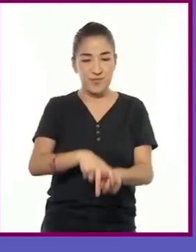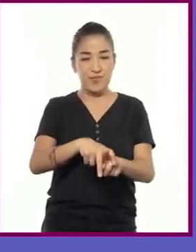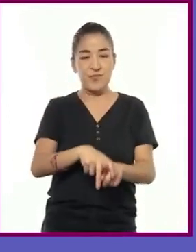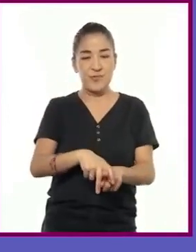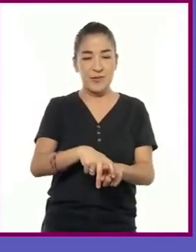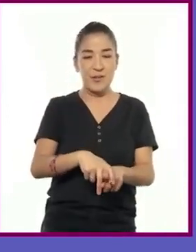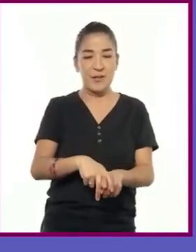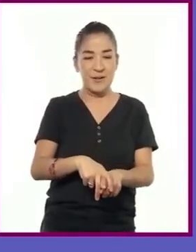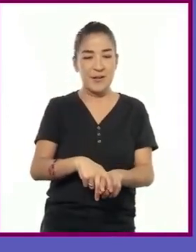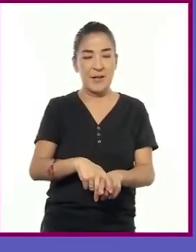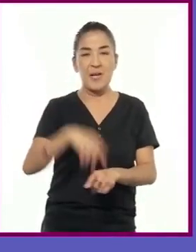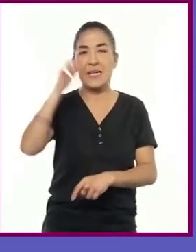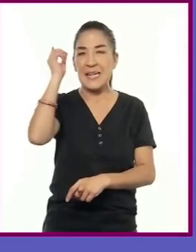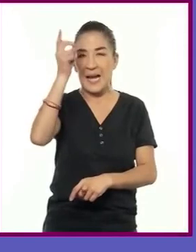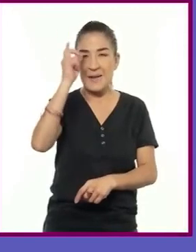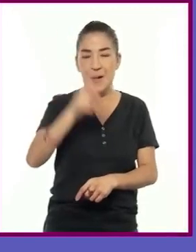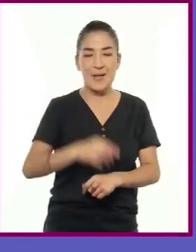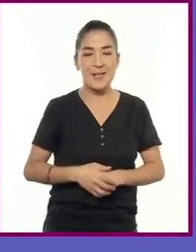una muy hermosa yegua.